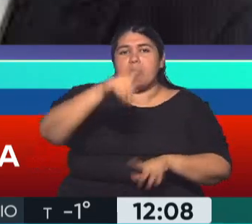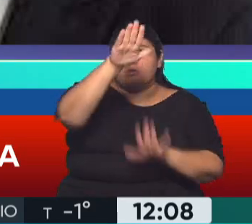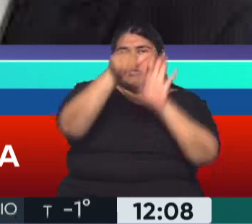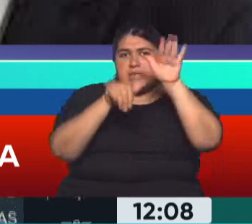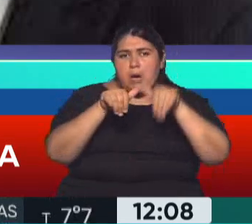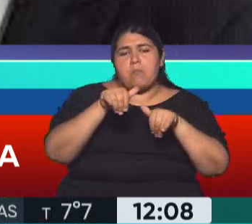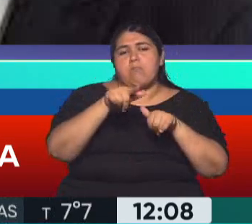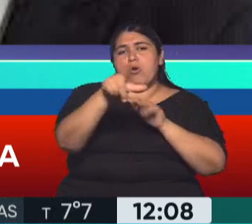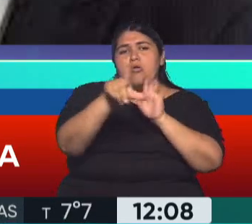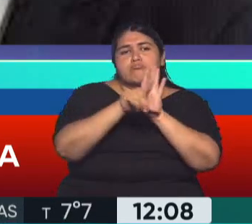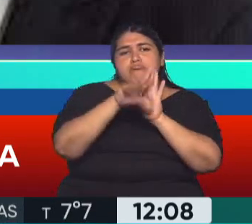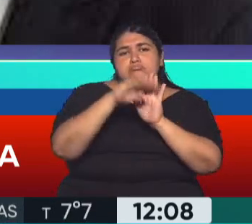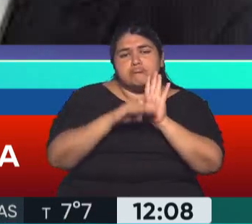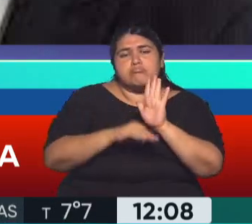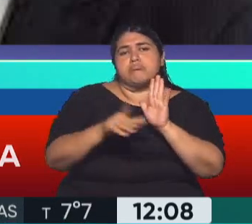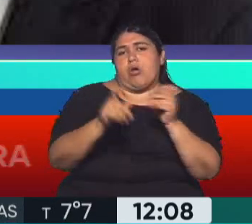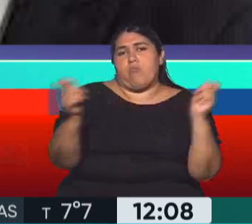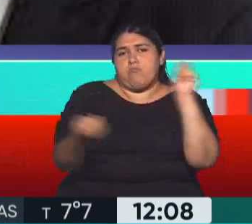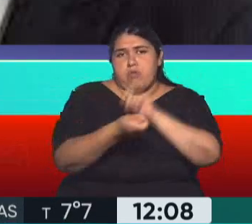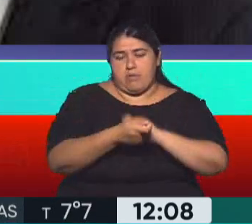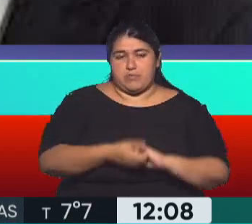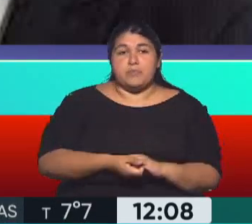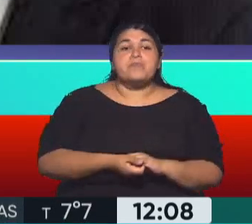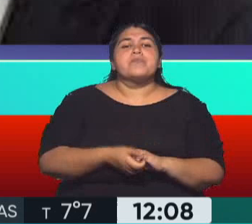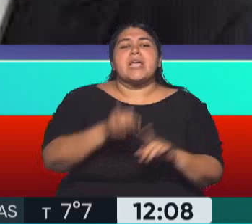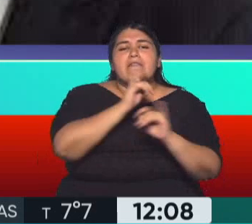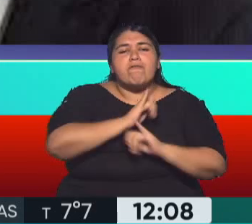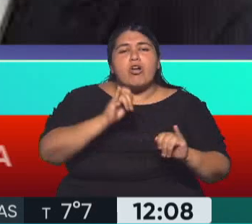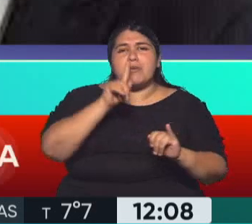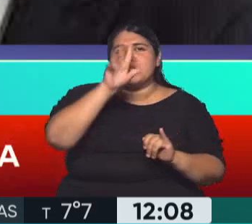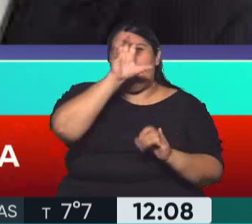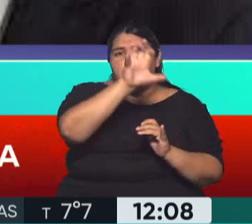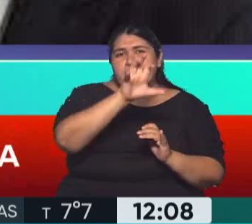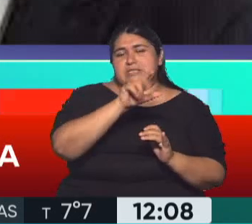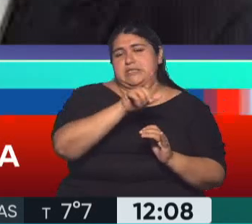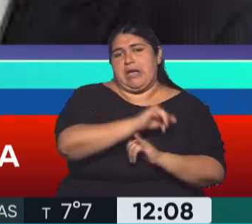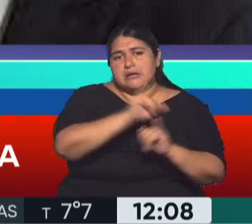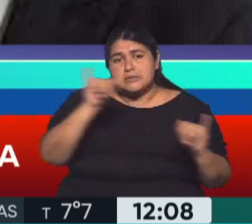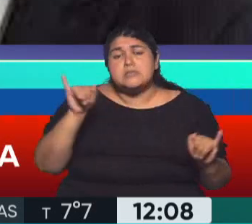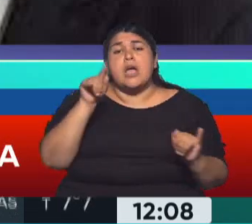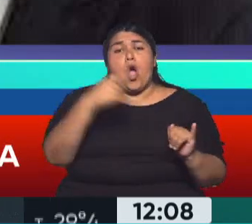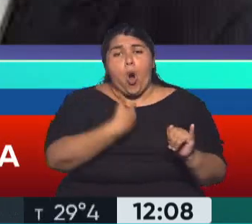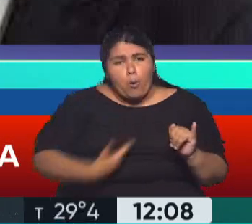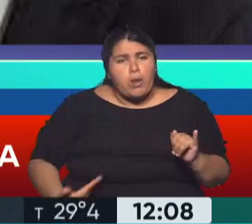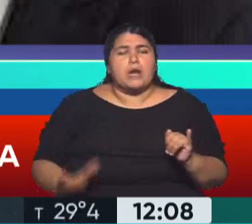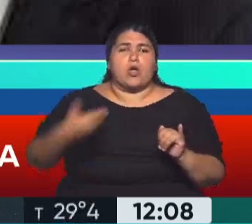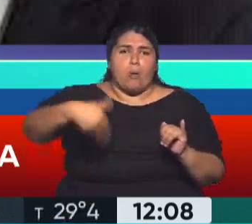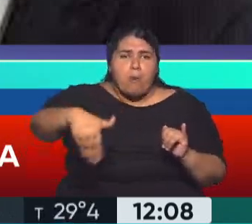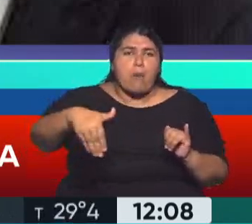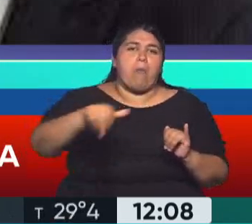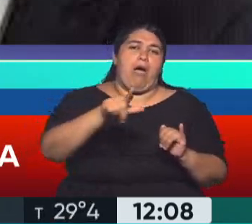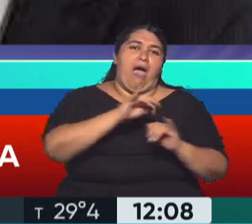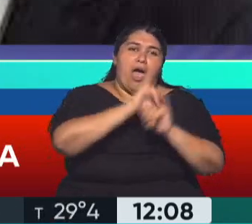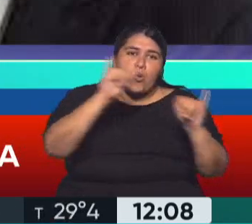un plebiscito popular. Lo concreto de la información que llega desde esa provincia indican que el propio gobernador anunciaría en las próximas